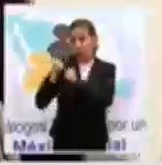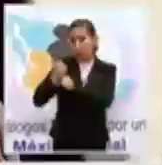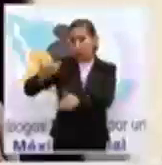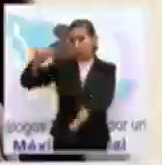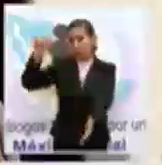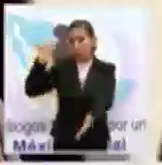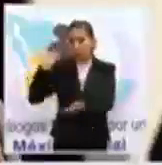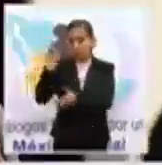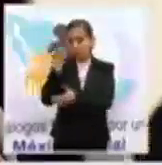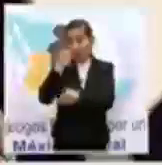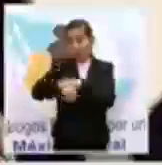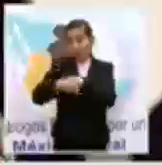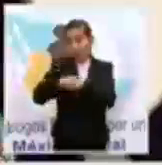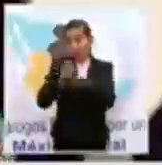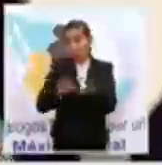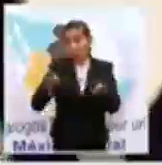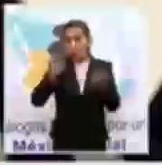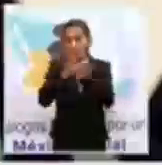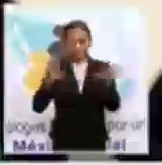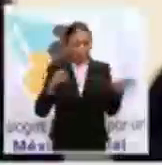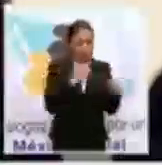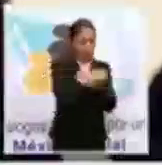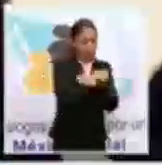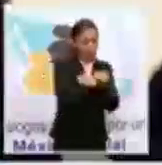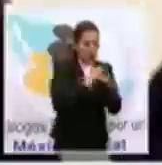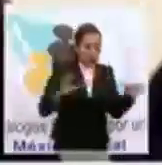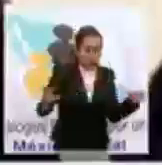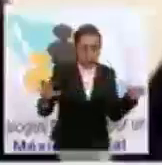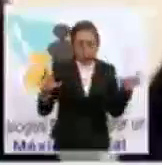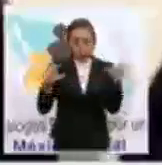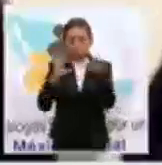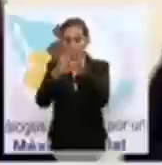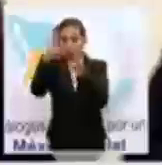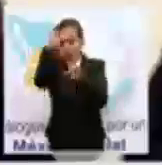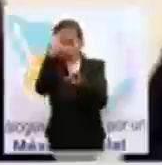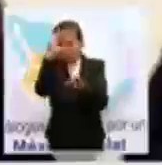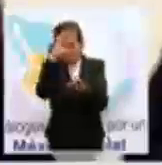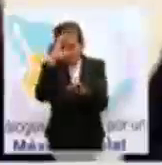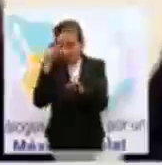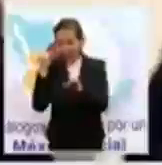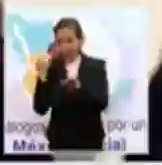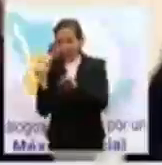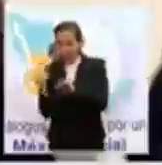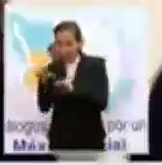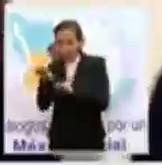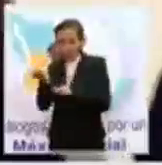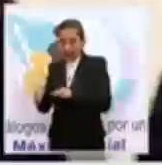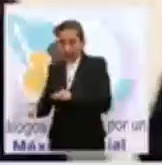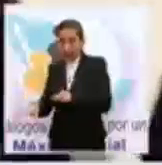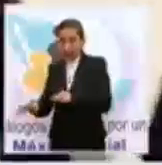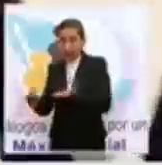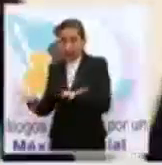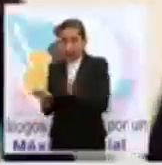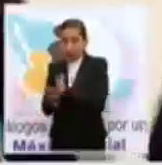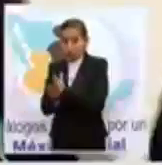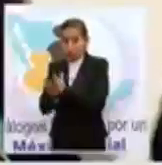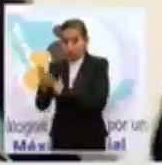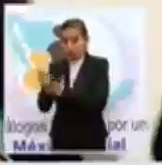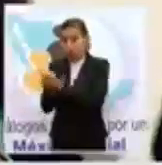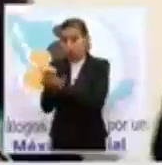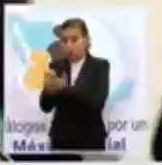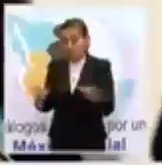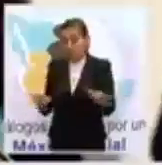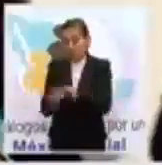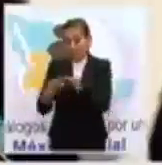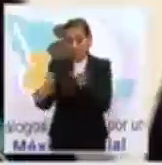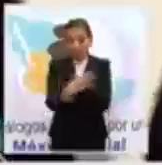dato importante de vínculo educativo, ¿no?, cultural, ¿no?, también con la parte del crecimiento de la